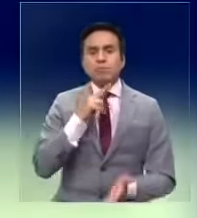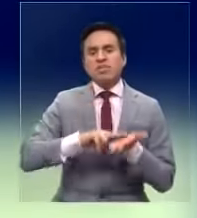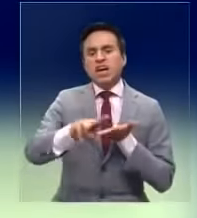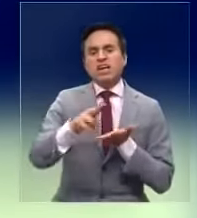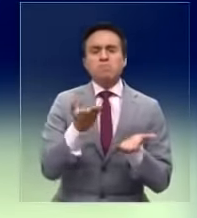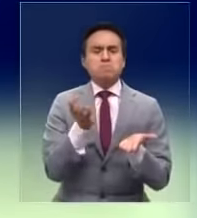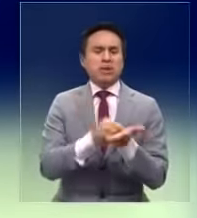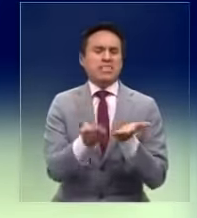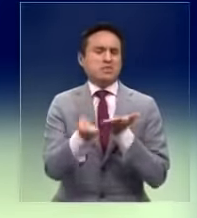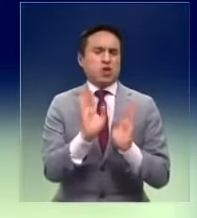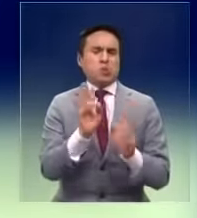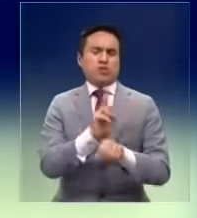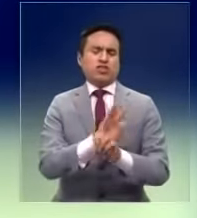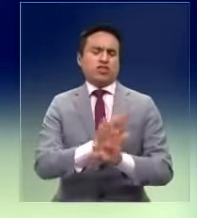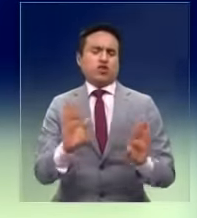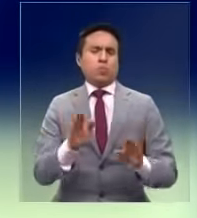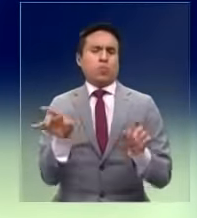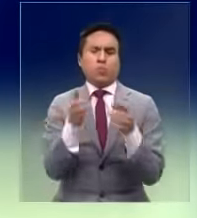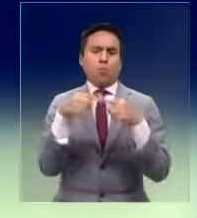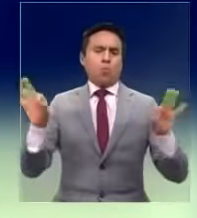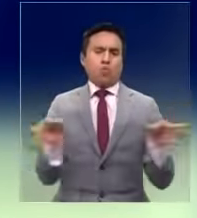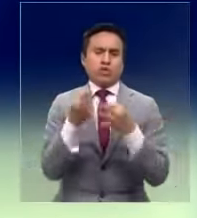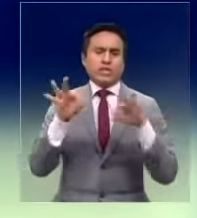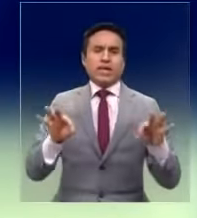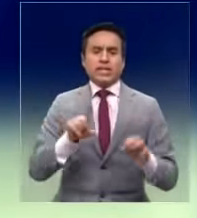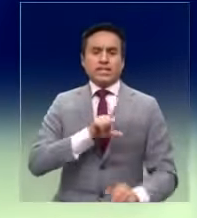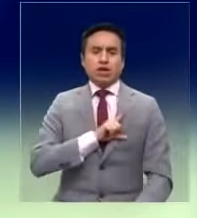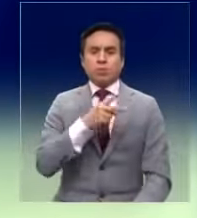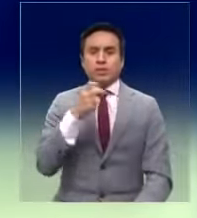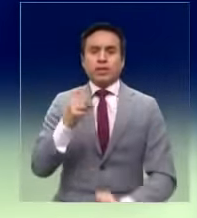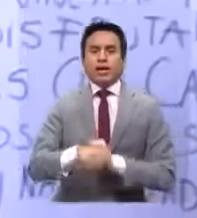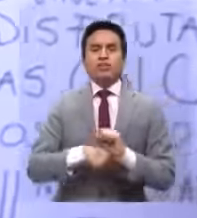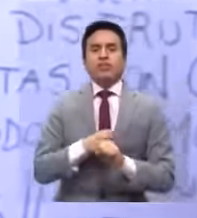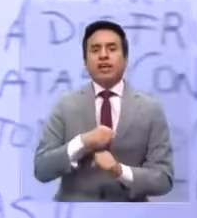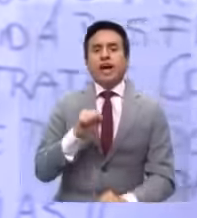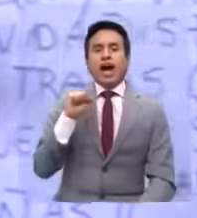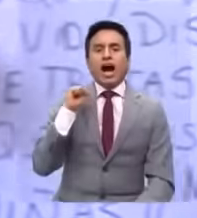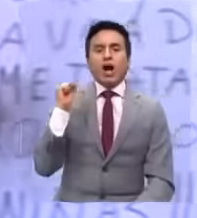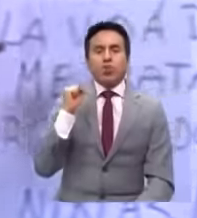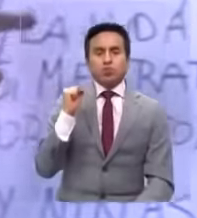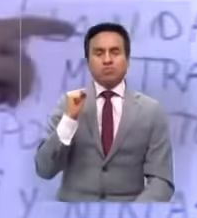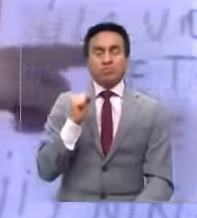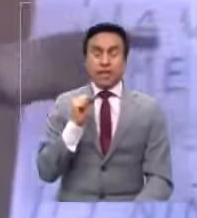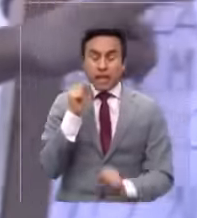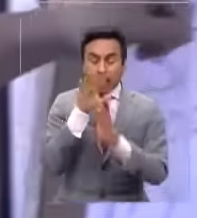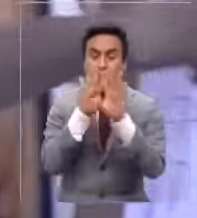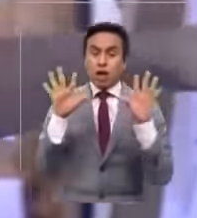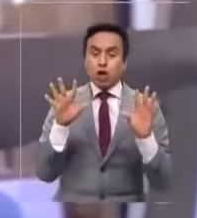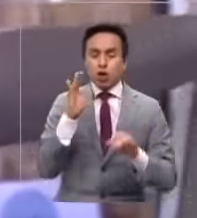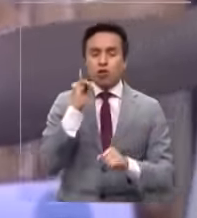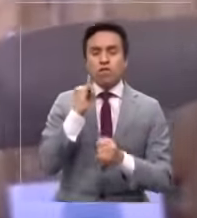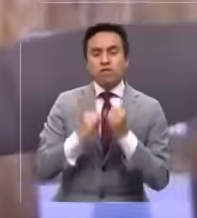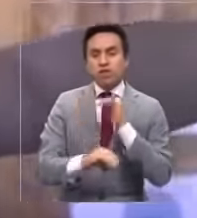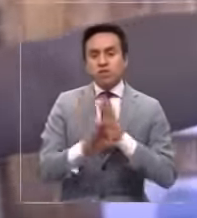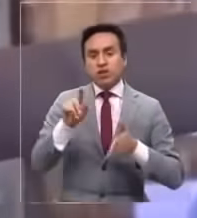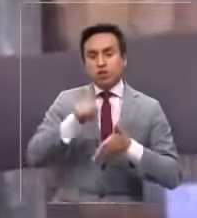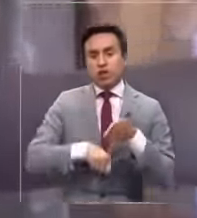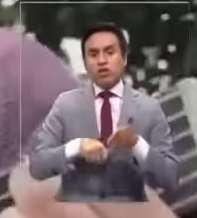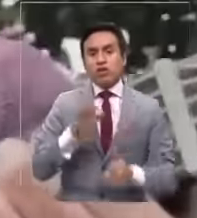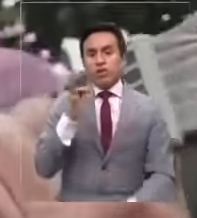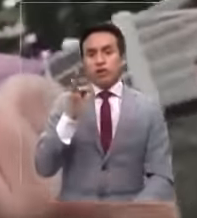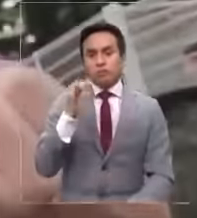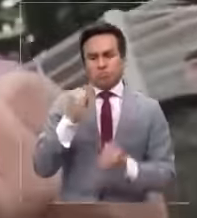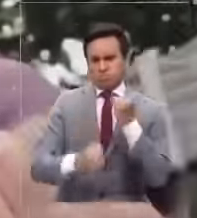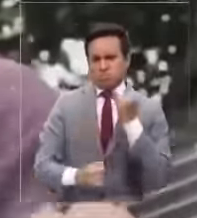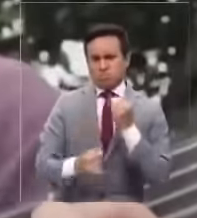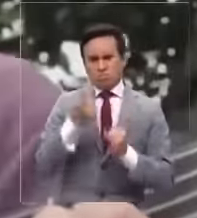solicitaría más sus servicios como profesor de música en el Liceo Bicentenario de Ancud. Y le estaba claro que su contrato vencía a finales de febrero, pero